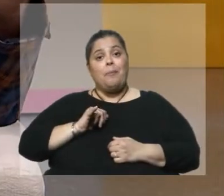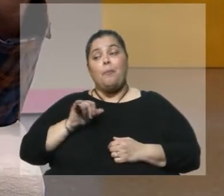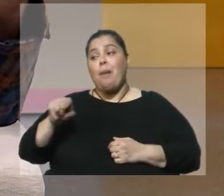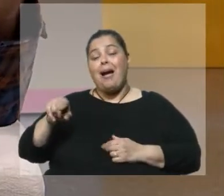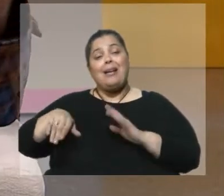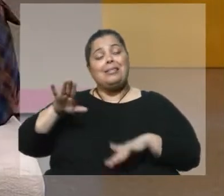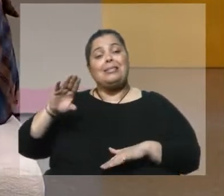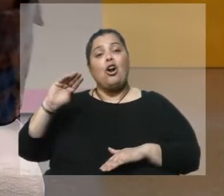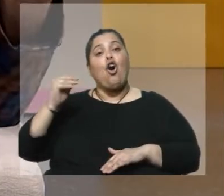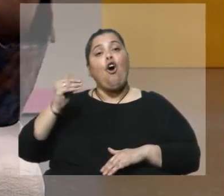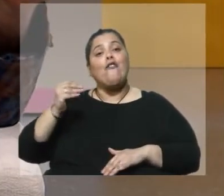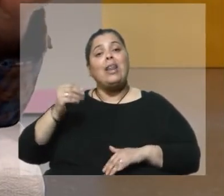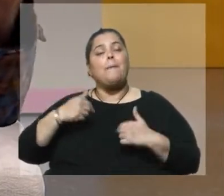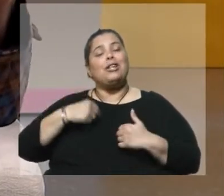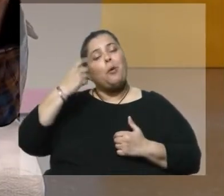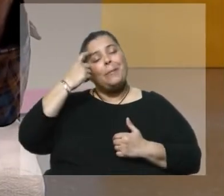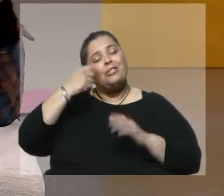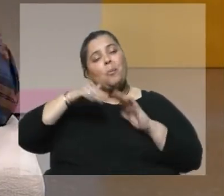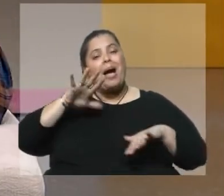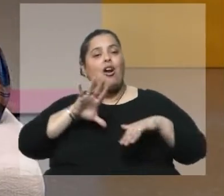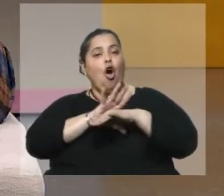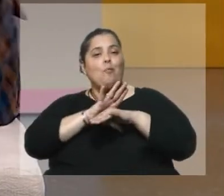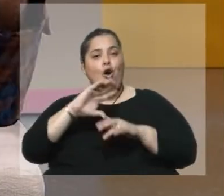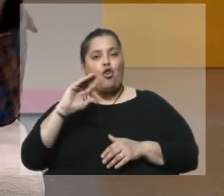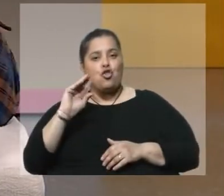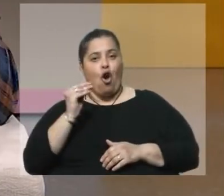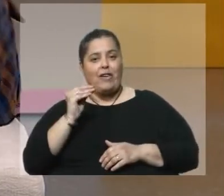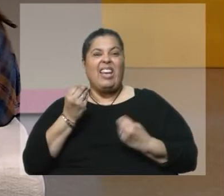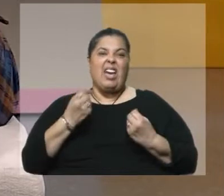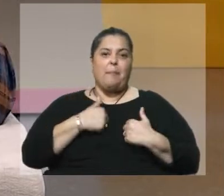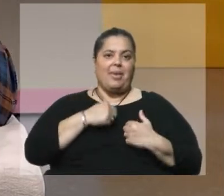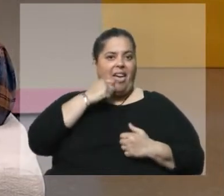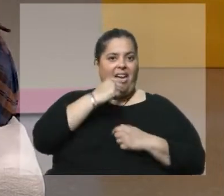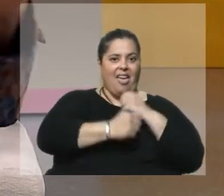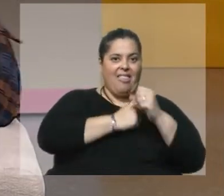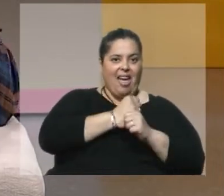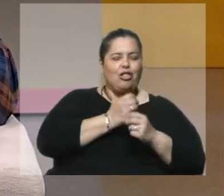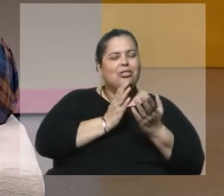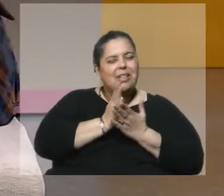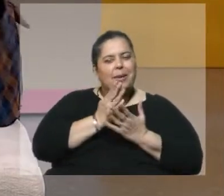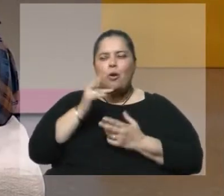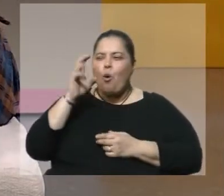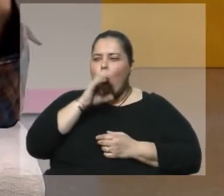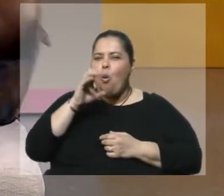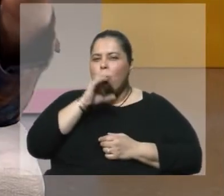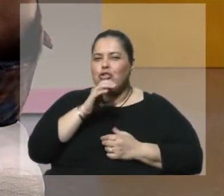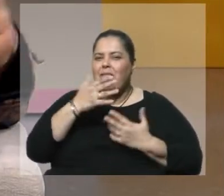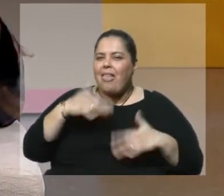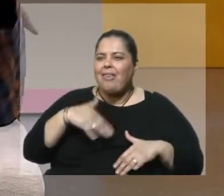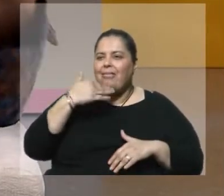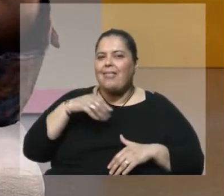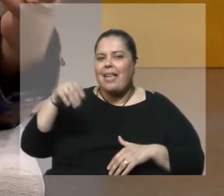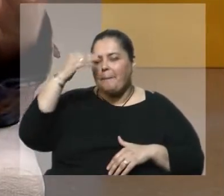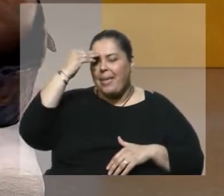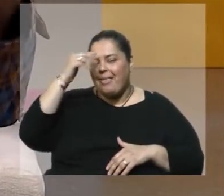joven, porque pienso más así. Entonces, esa curiosidad de entender la mente del otro es lo que me seduce